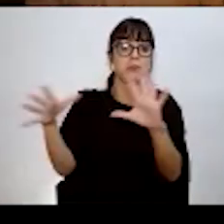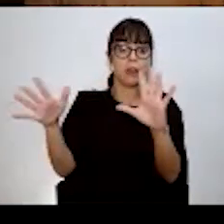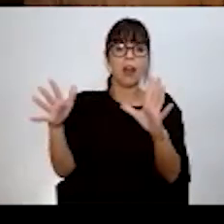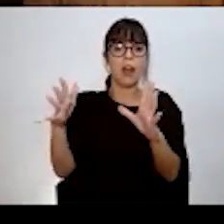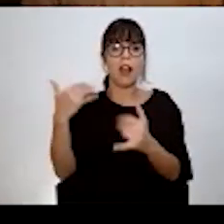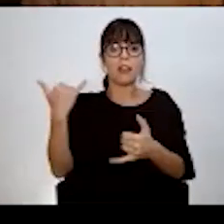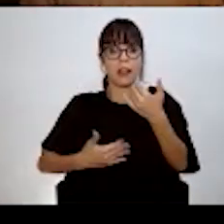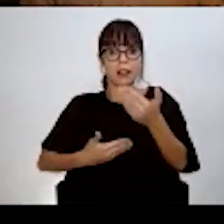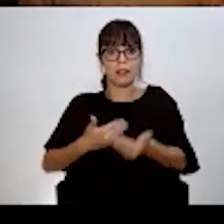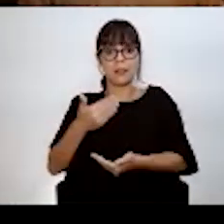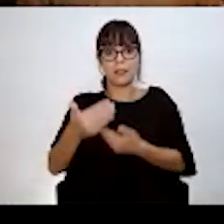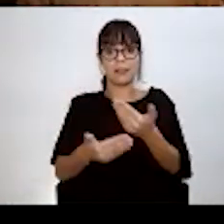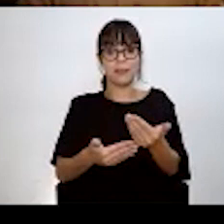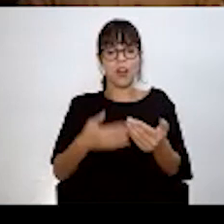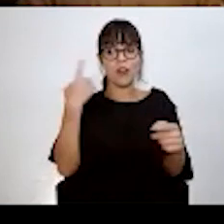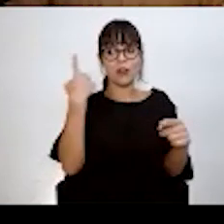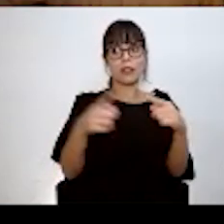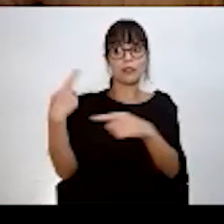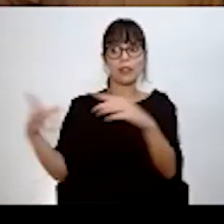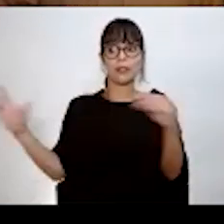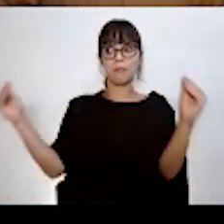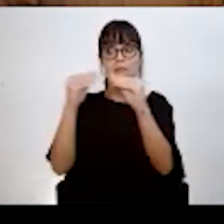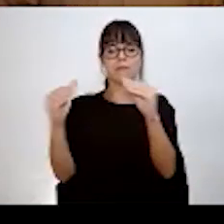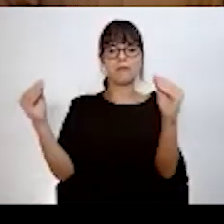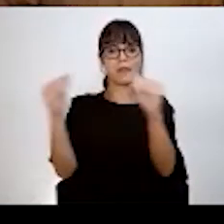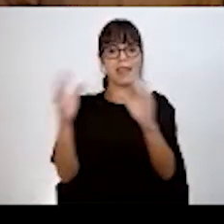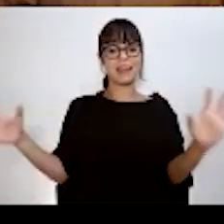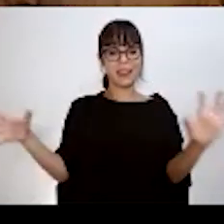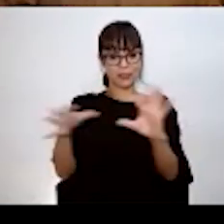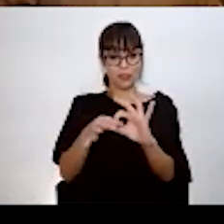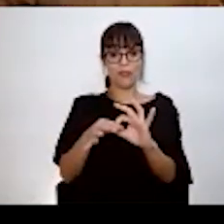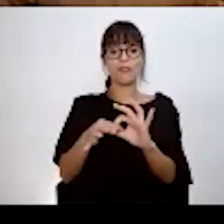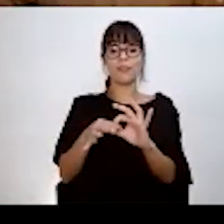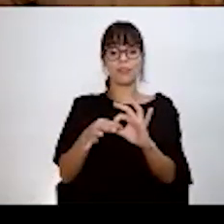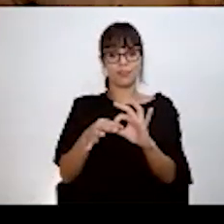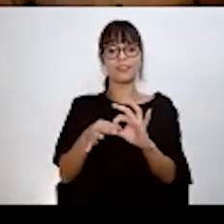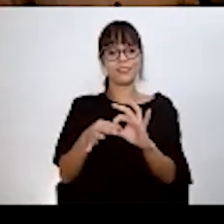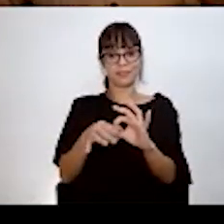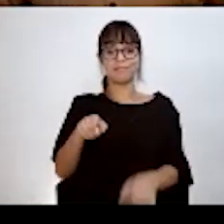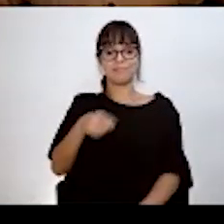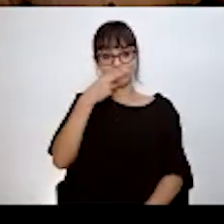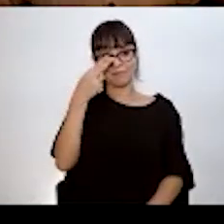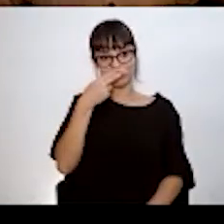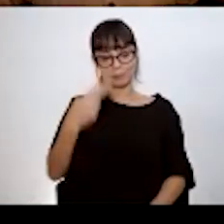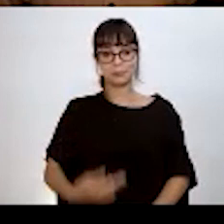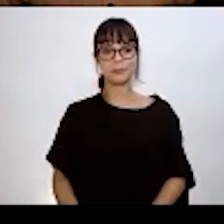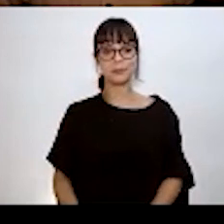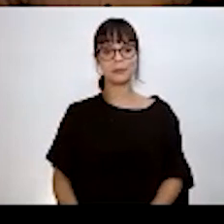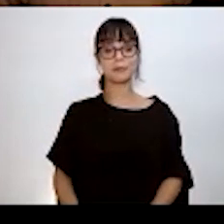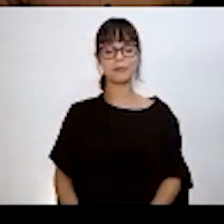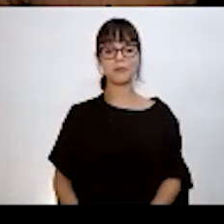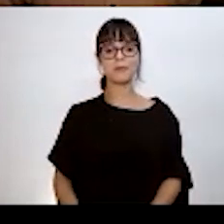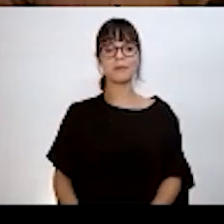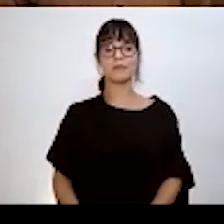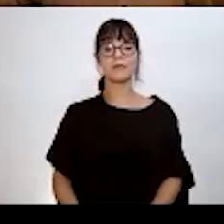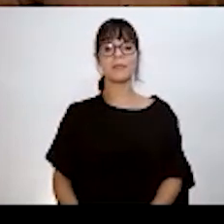buscarse elementos en los que se muestran mucha concordancia. Y por ejemplo, fíjense, nos encontramos con que